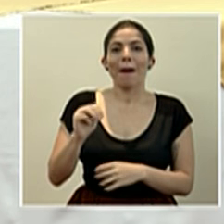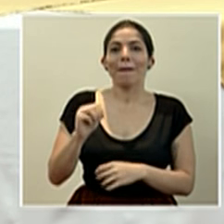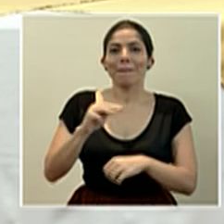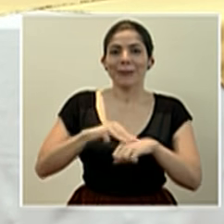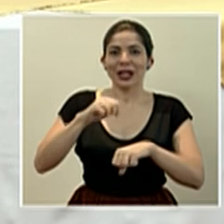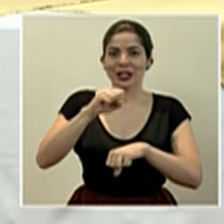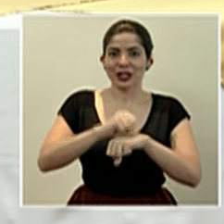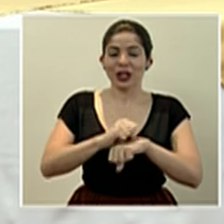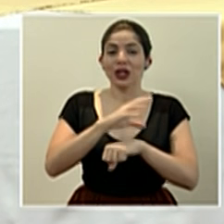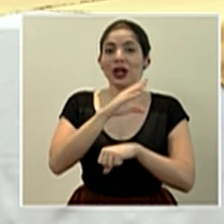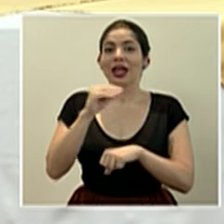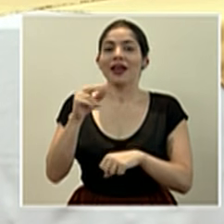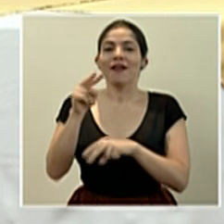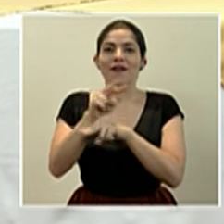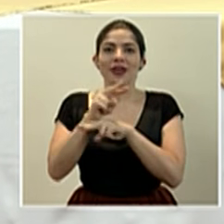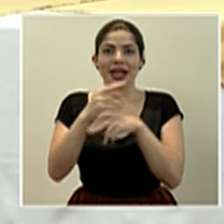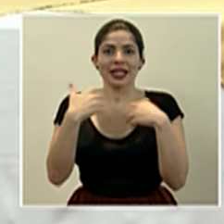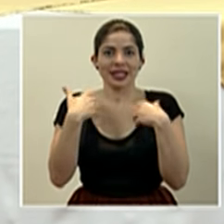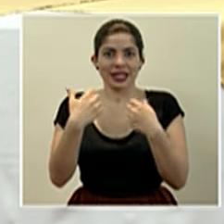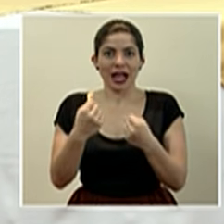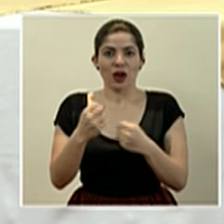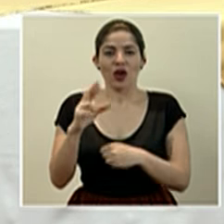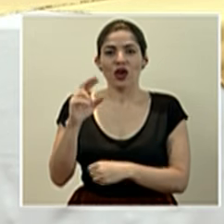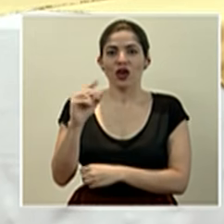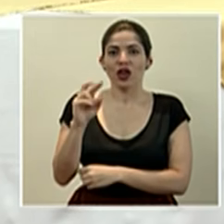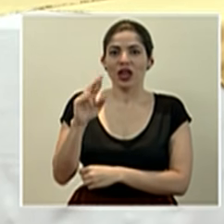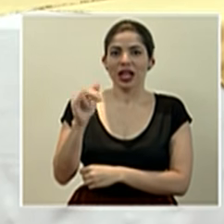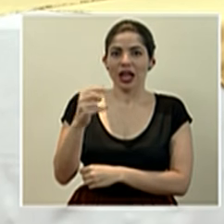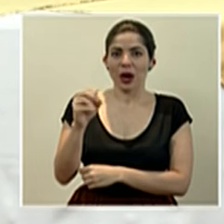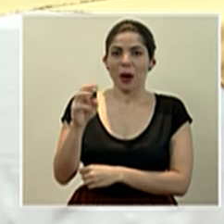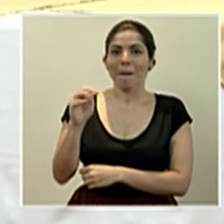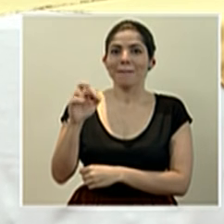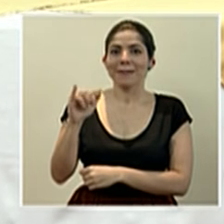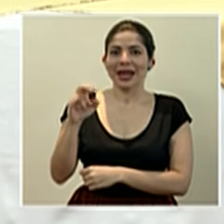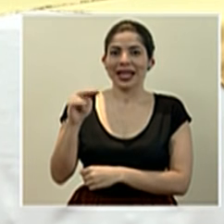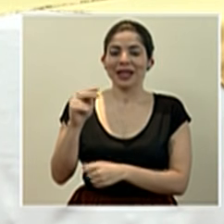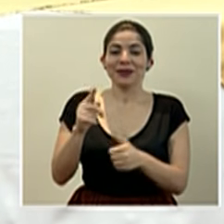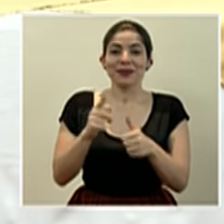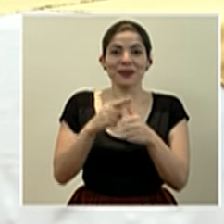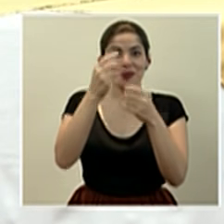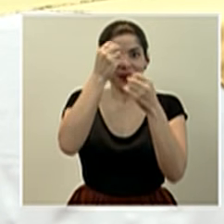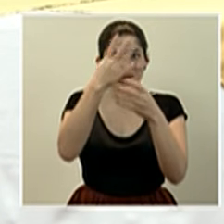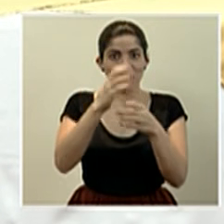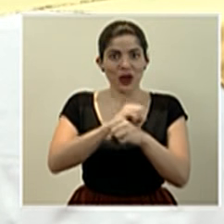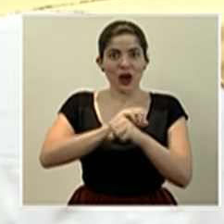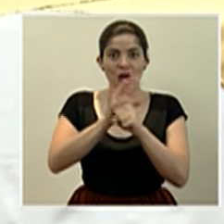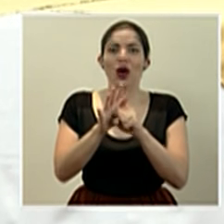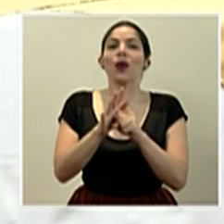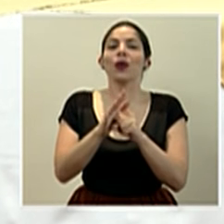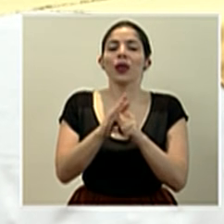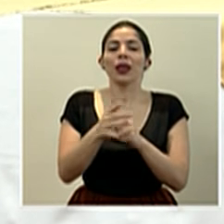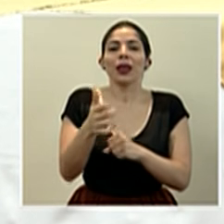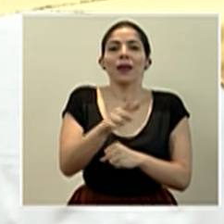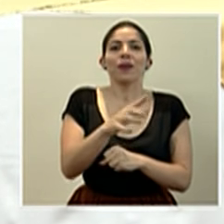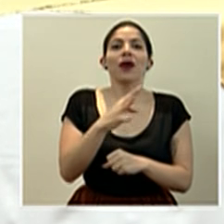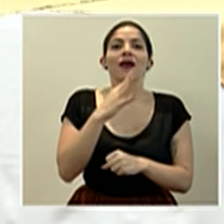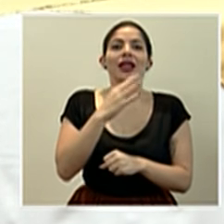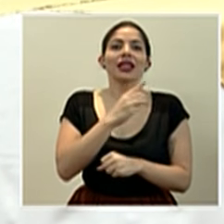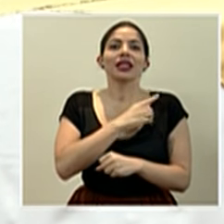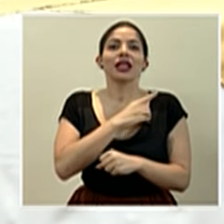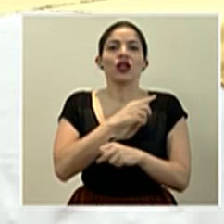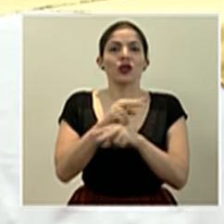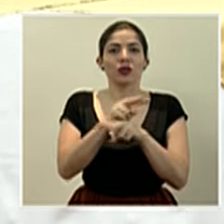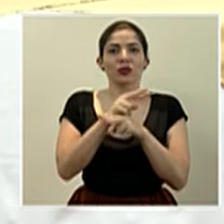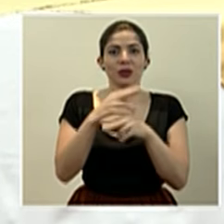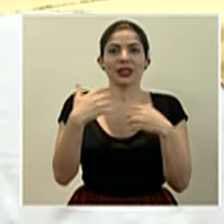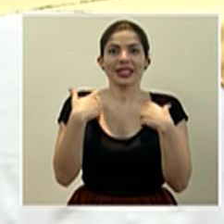el director de Vigilancia de la Salud, el doctor Rodrigo Marín. Iniciamos con el reporte COVID, así que le cedemos la palabra al director de la